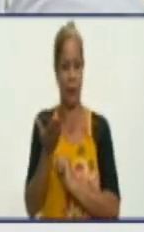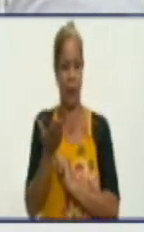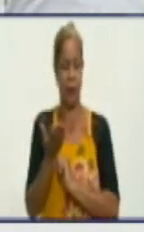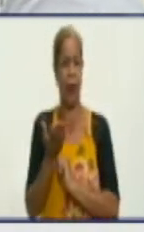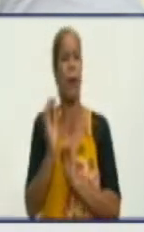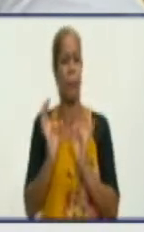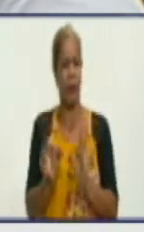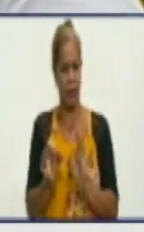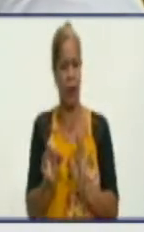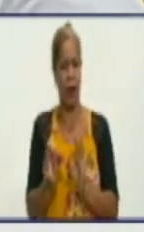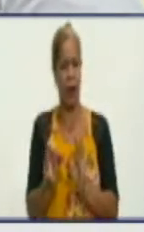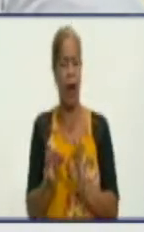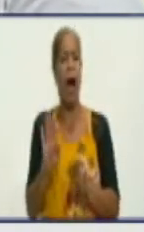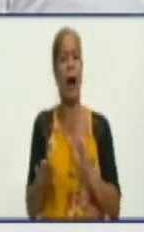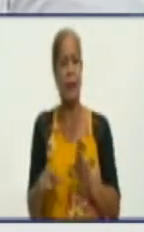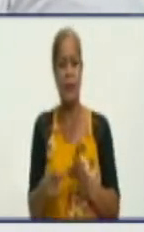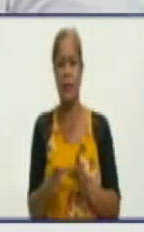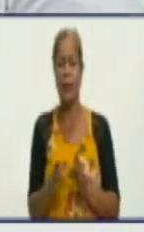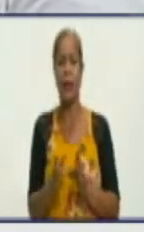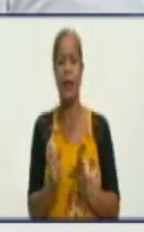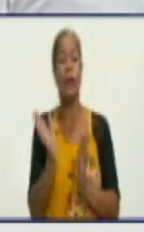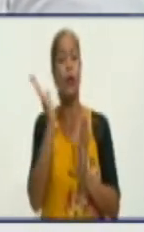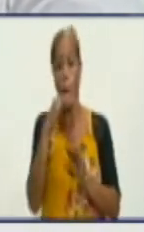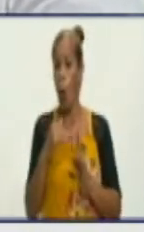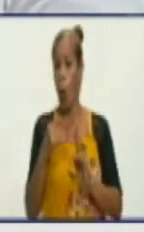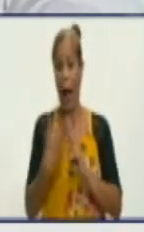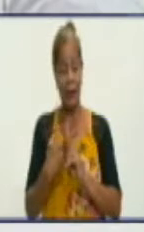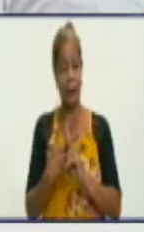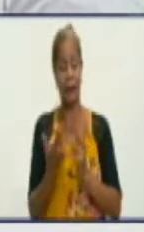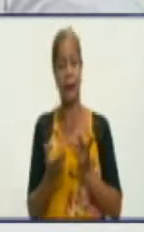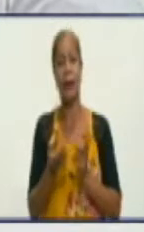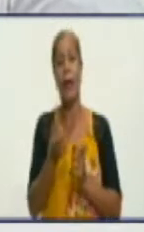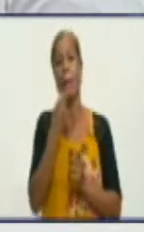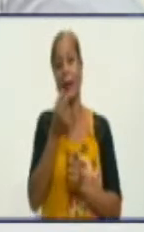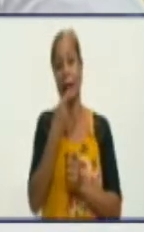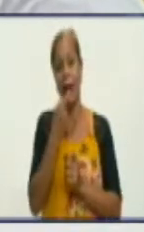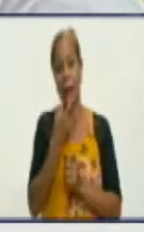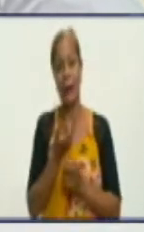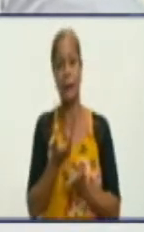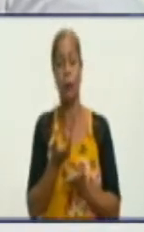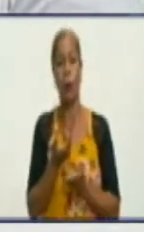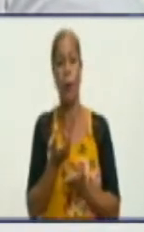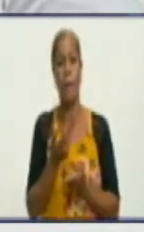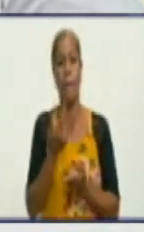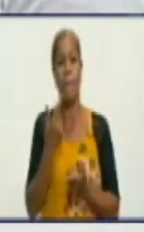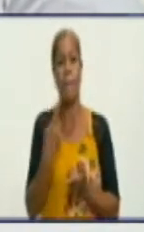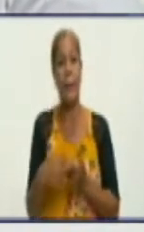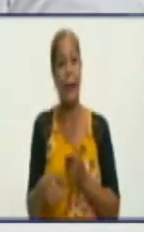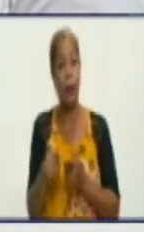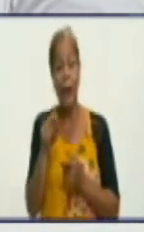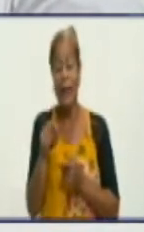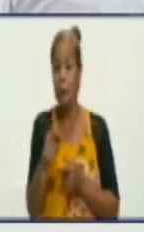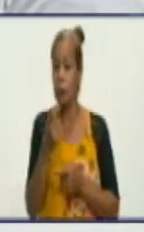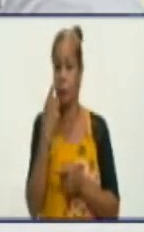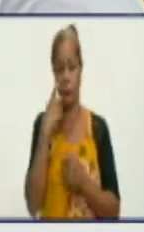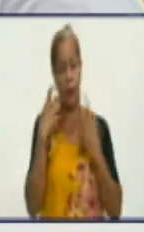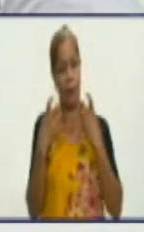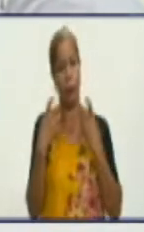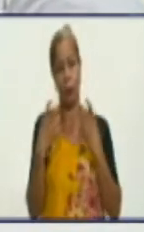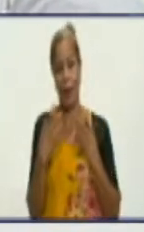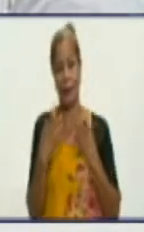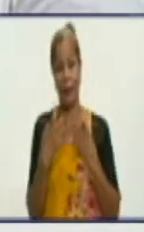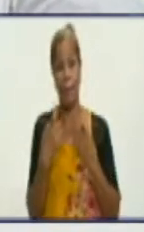poquito de escasez de medicamentos, no es mentira, pero el uso del tratamiento no farmacológico en estos pacientes es muy importante, principalmente la